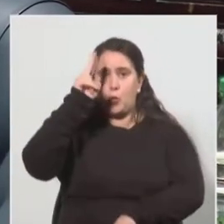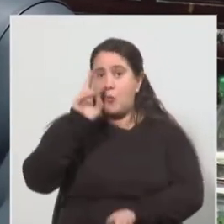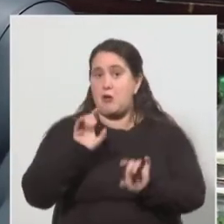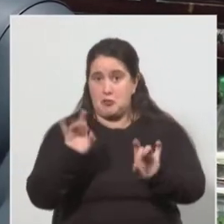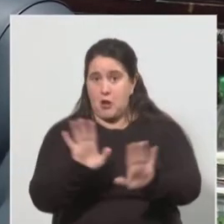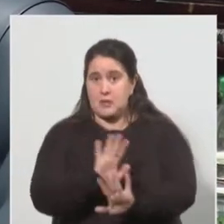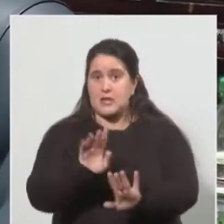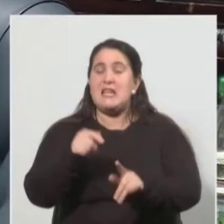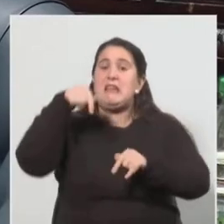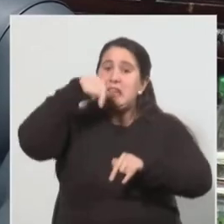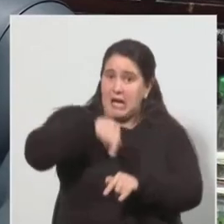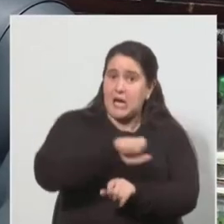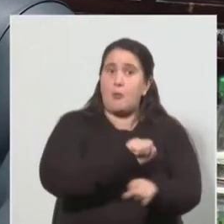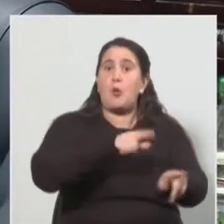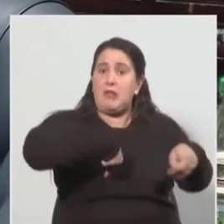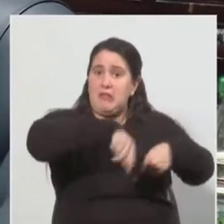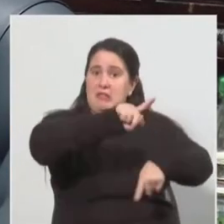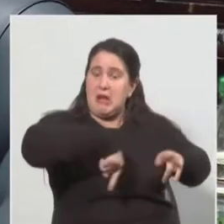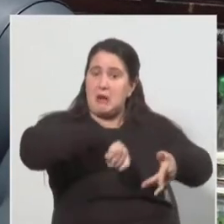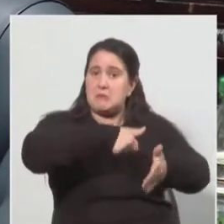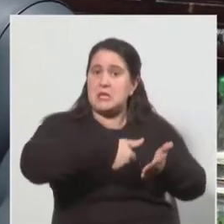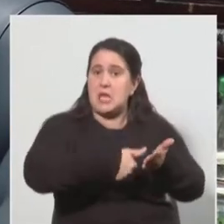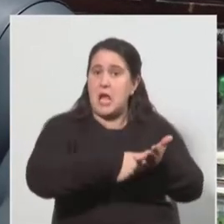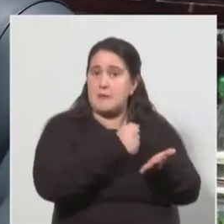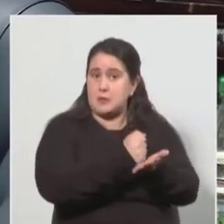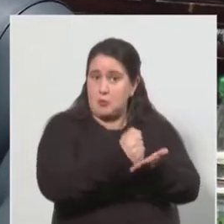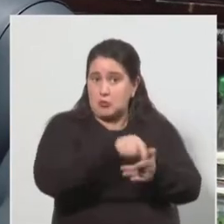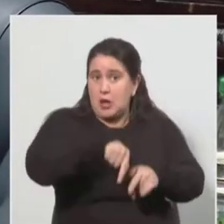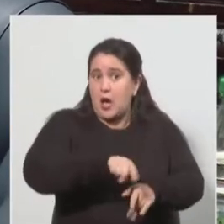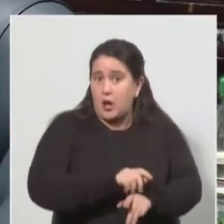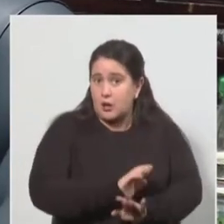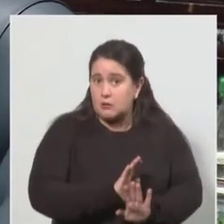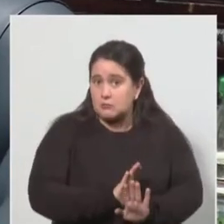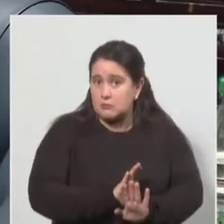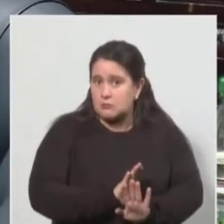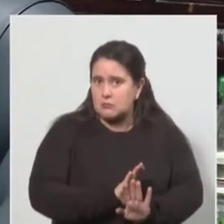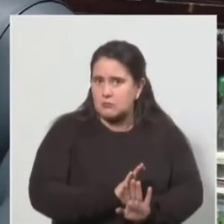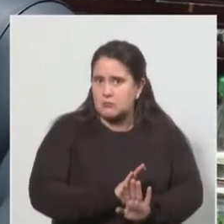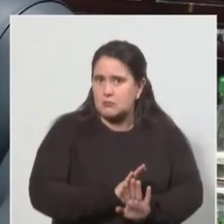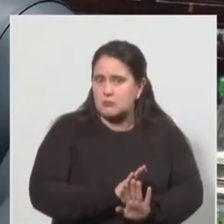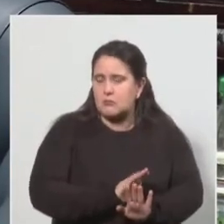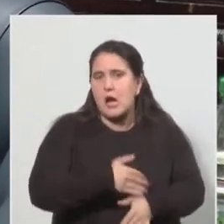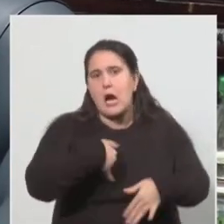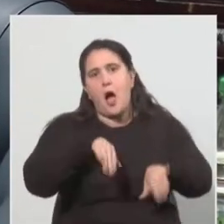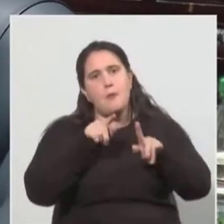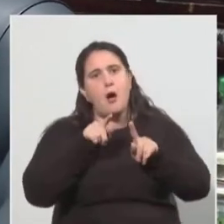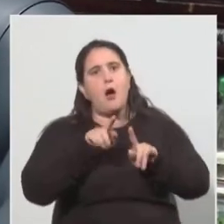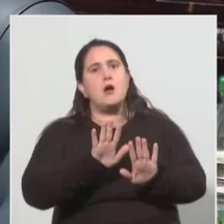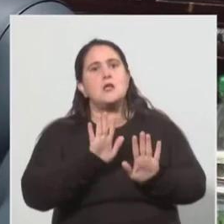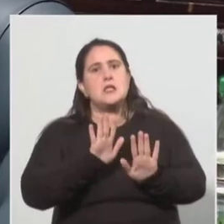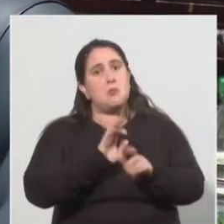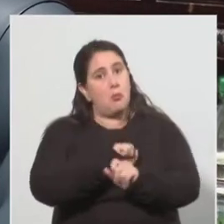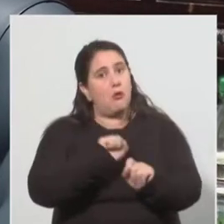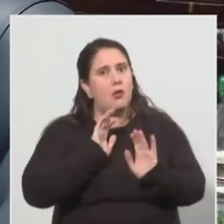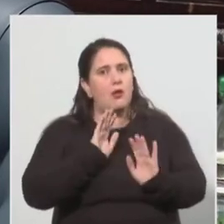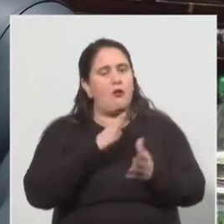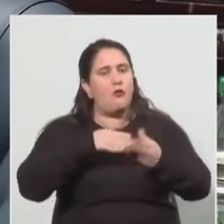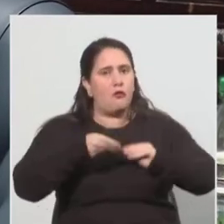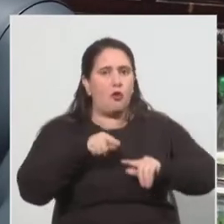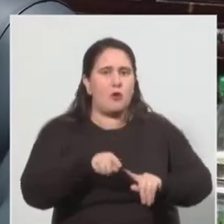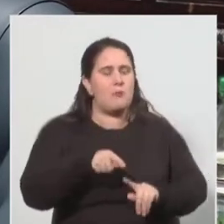y tramitara eventualmente su pasaporte en el Uruguay? ¿No era ese un curso de